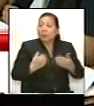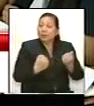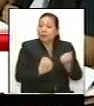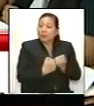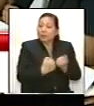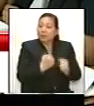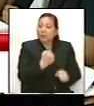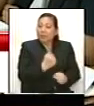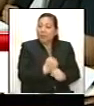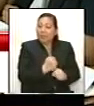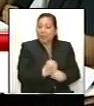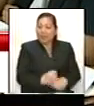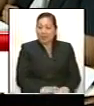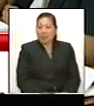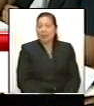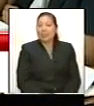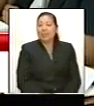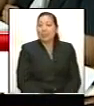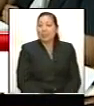el trabajo?